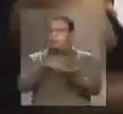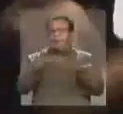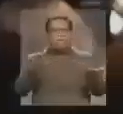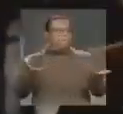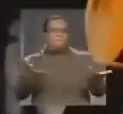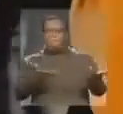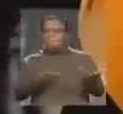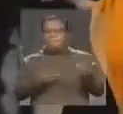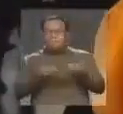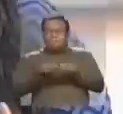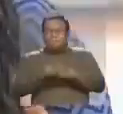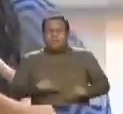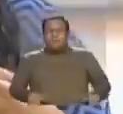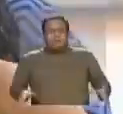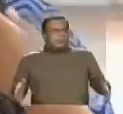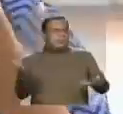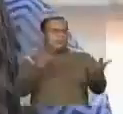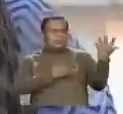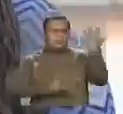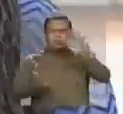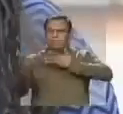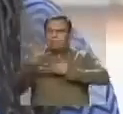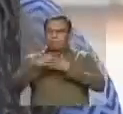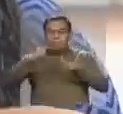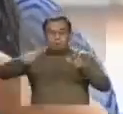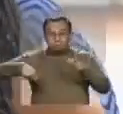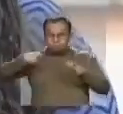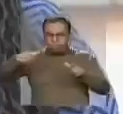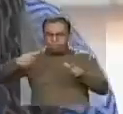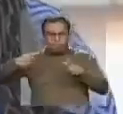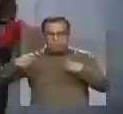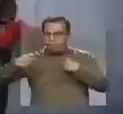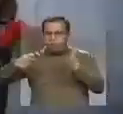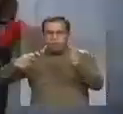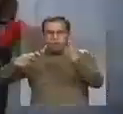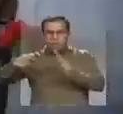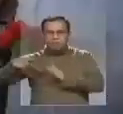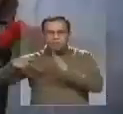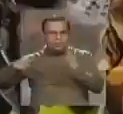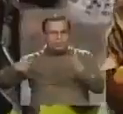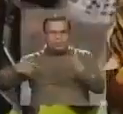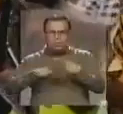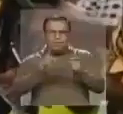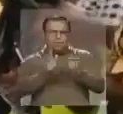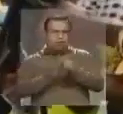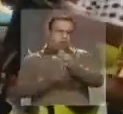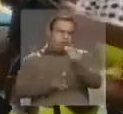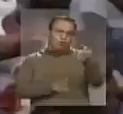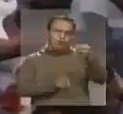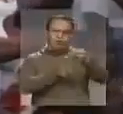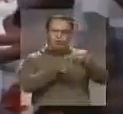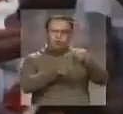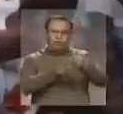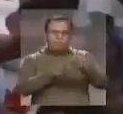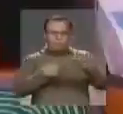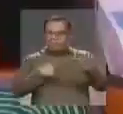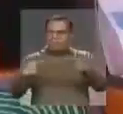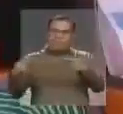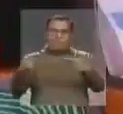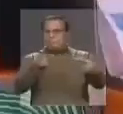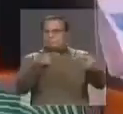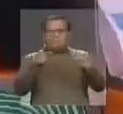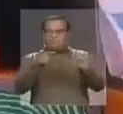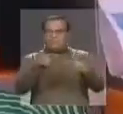veces uno se pierde. ¿Por qué? Porque digamos una comida tradicional, muchas cosas no las encuentras, o cuando las encuentras ellos los tienen con otro nombre, y entonces como una pelea